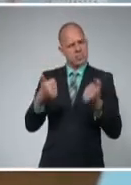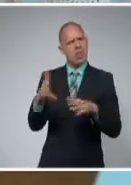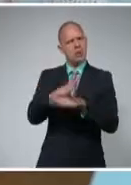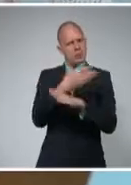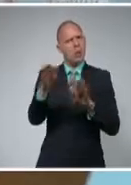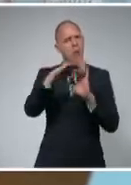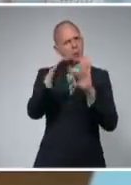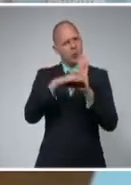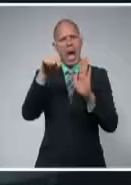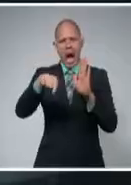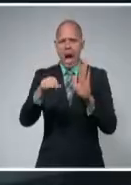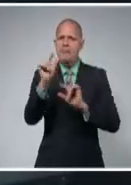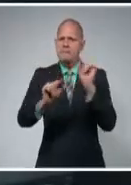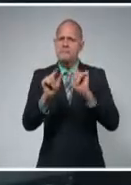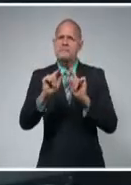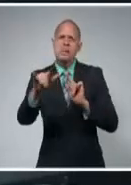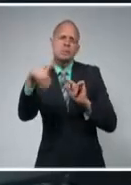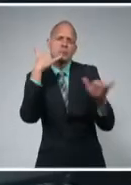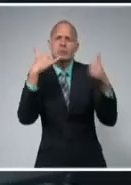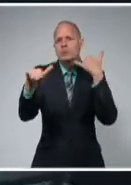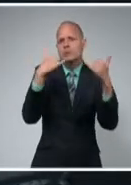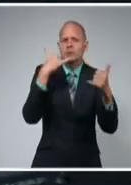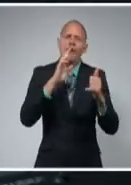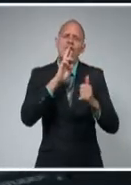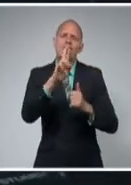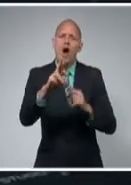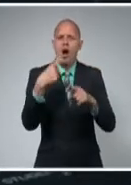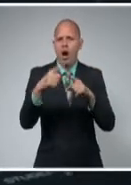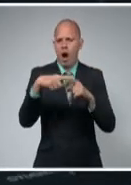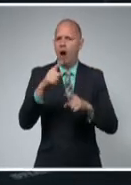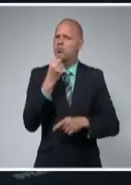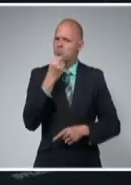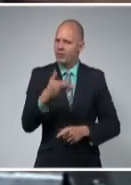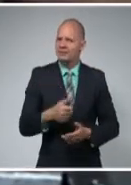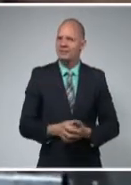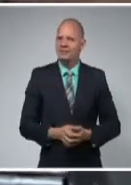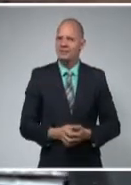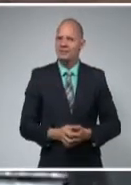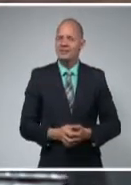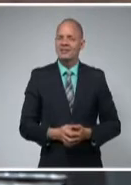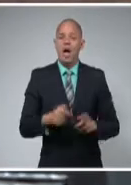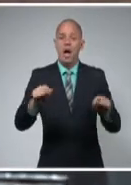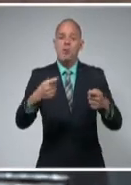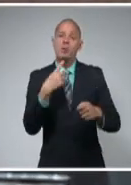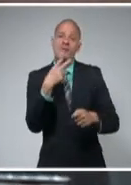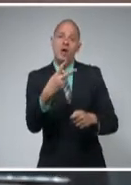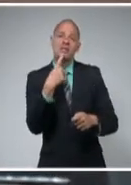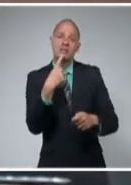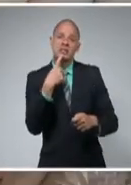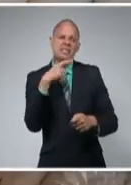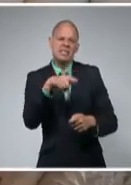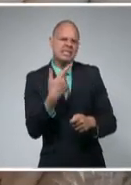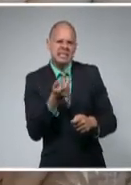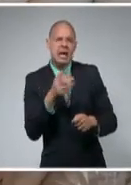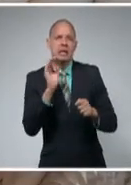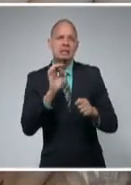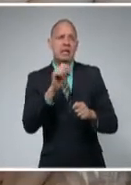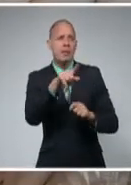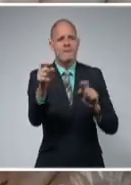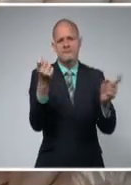y participación ciudadana. Con Voz Propia, un espacio que habla de todo y con todos. Creo que todos los temas